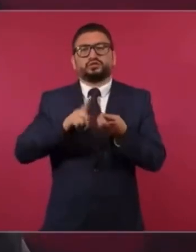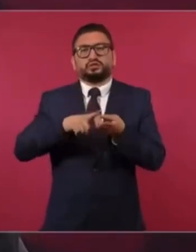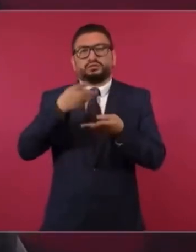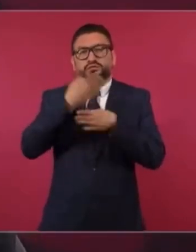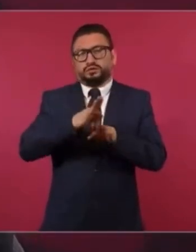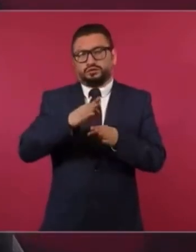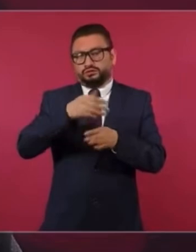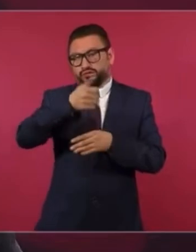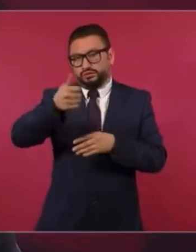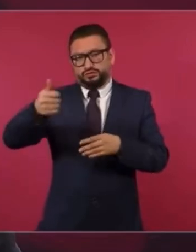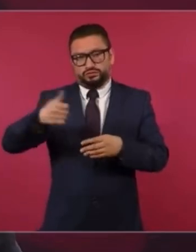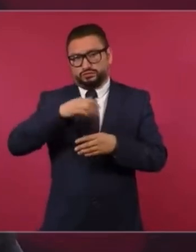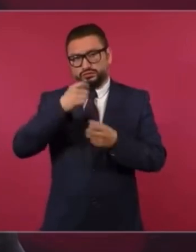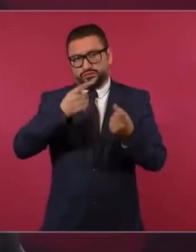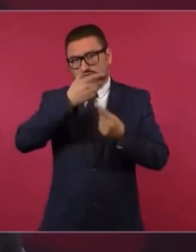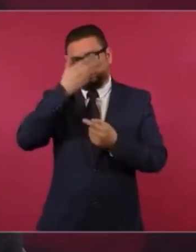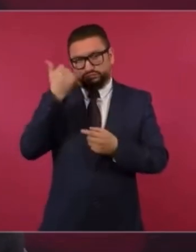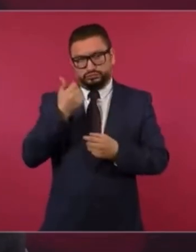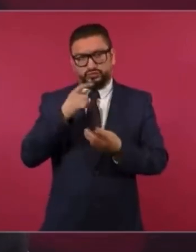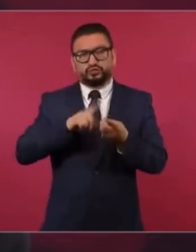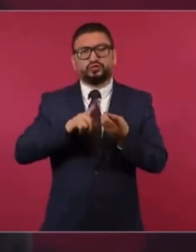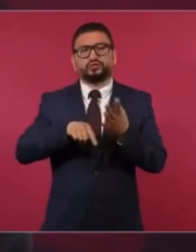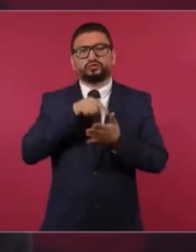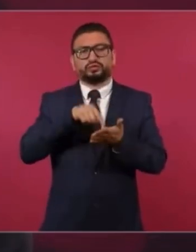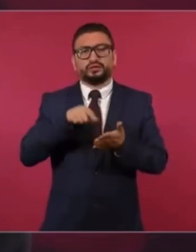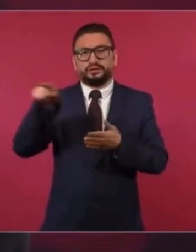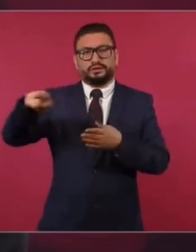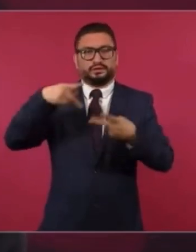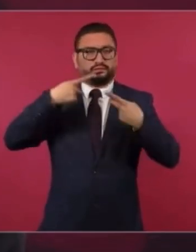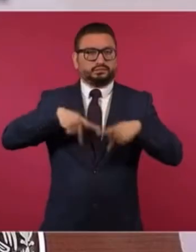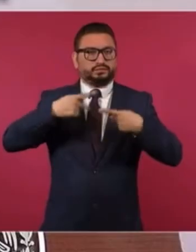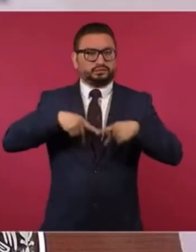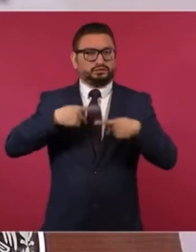alguien en un momento dado. Es la persona a la que tiene,